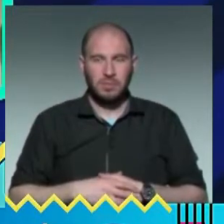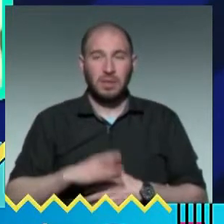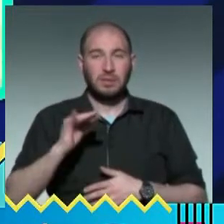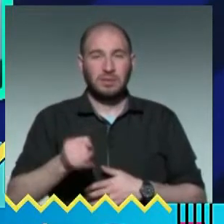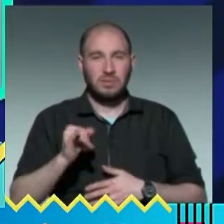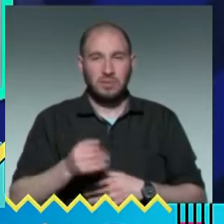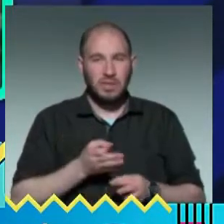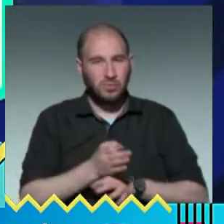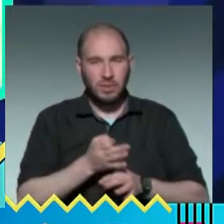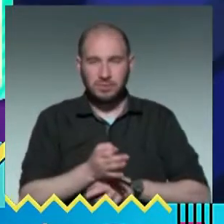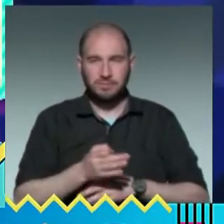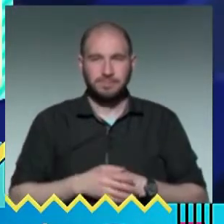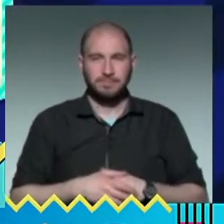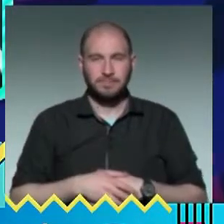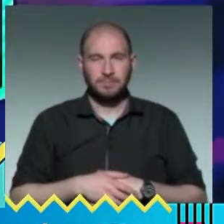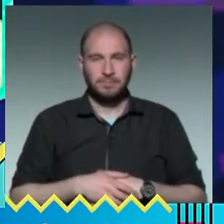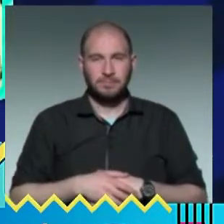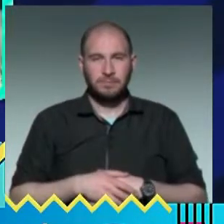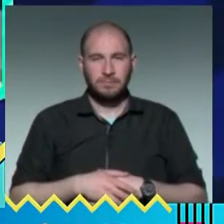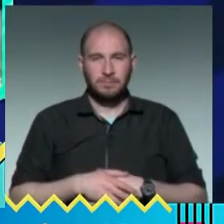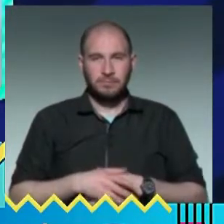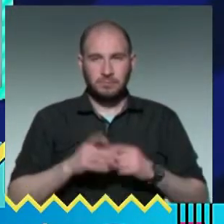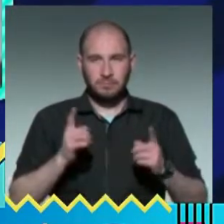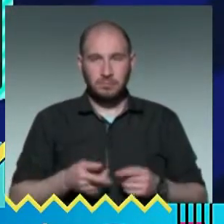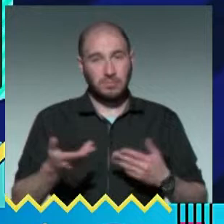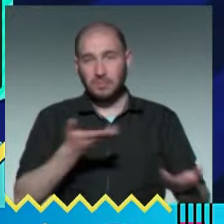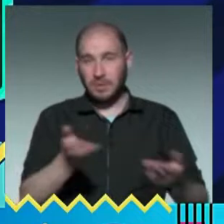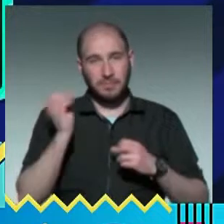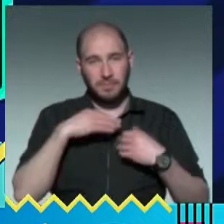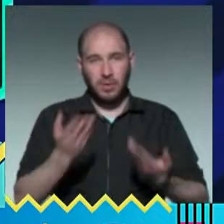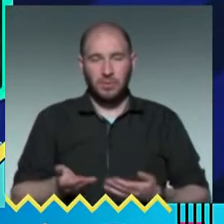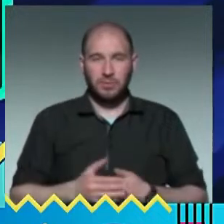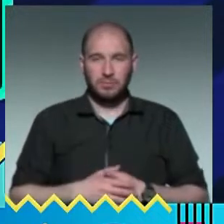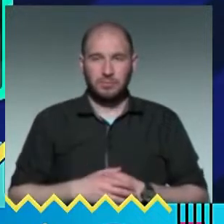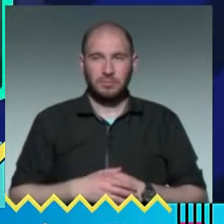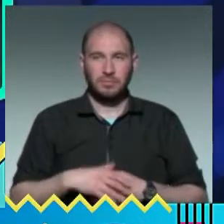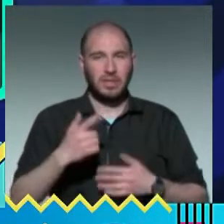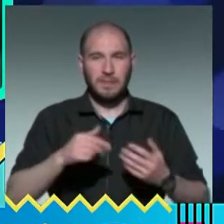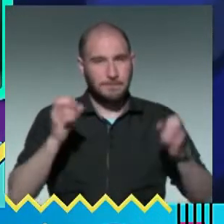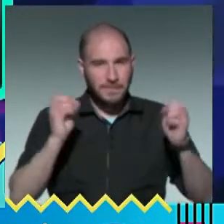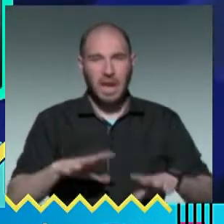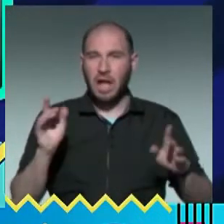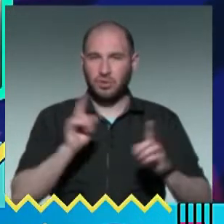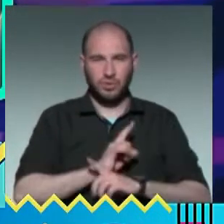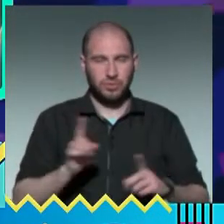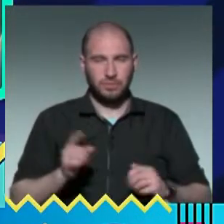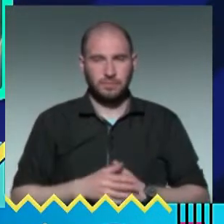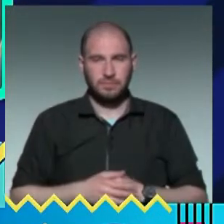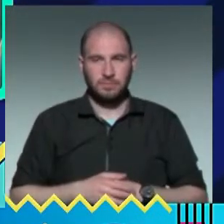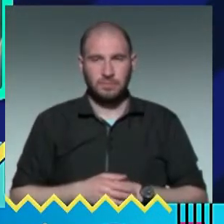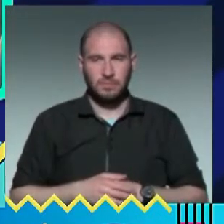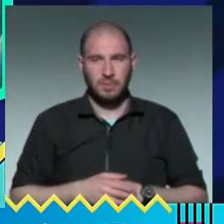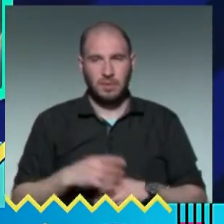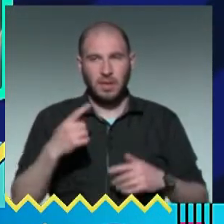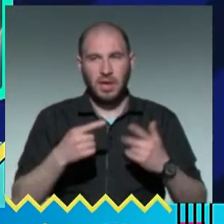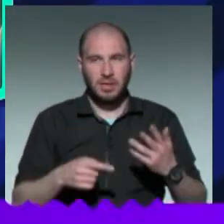hacer educación y obviamente mejoran los servicios. Nada de eso es milagroso. Nada de